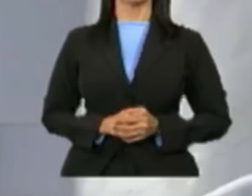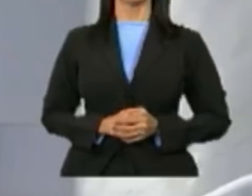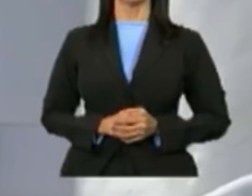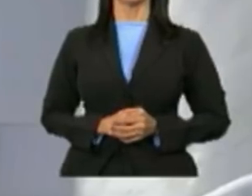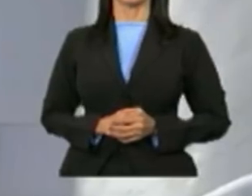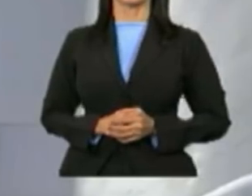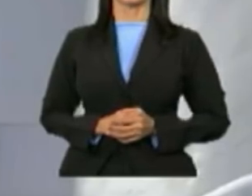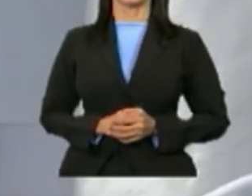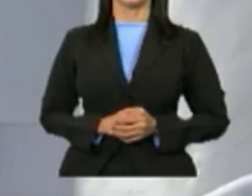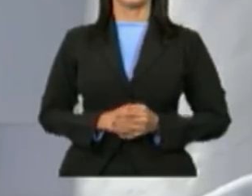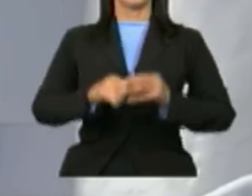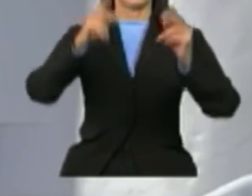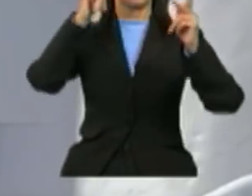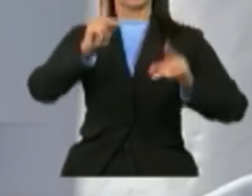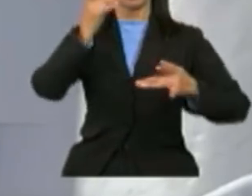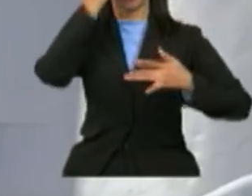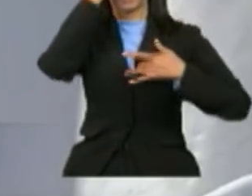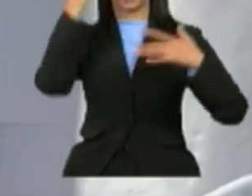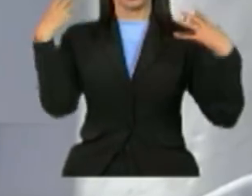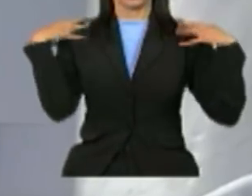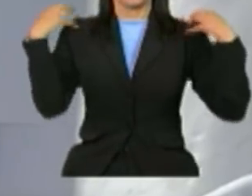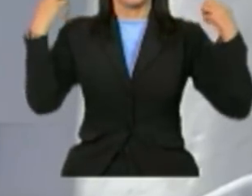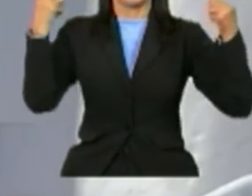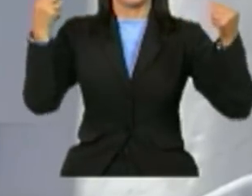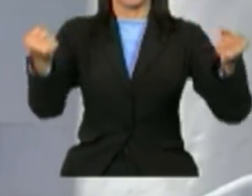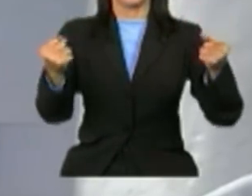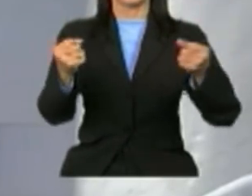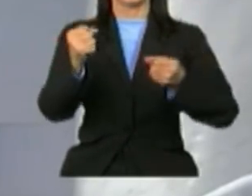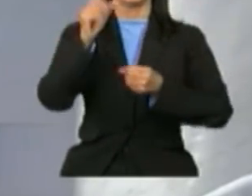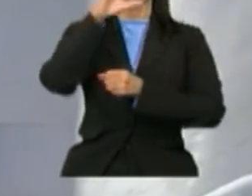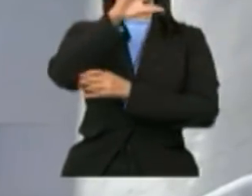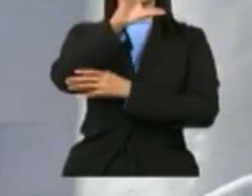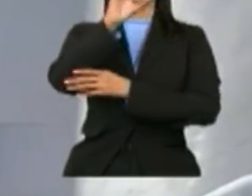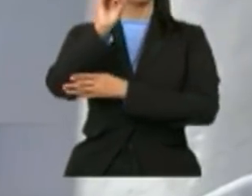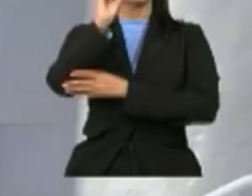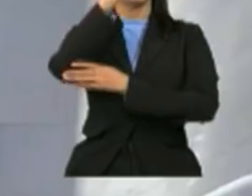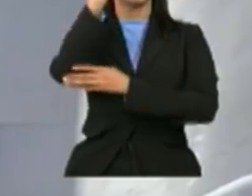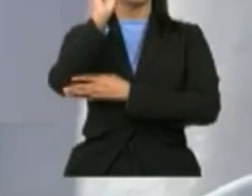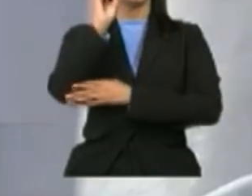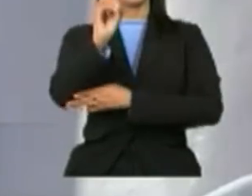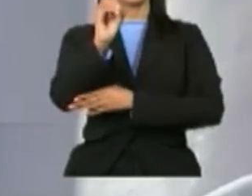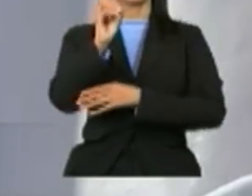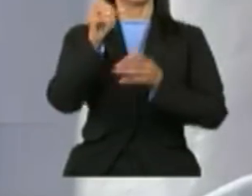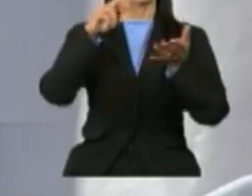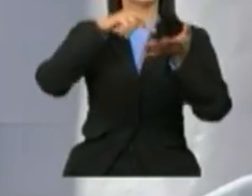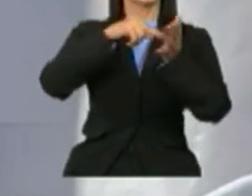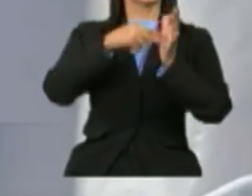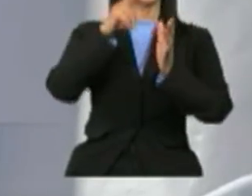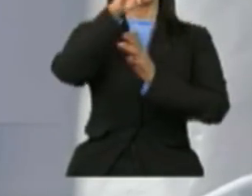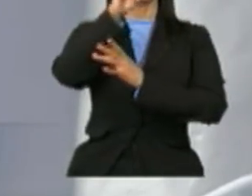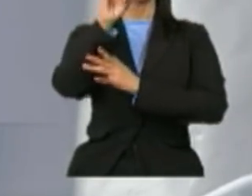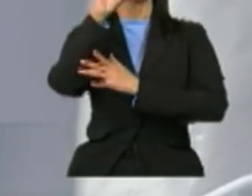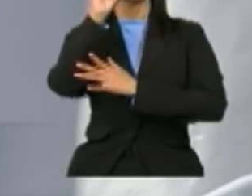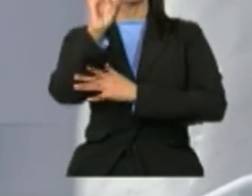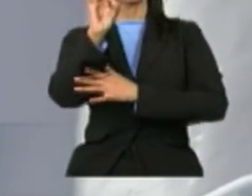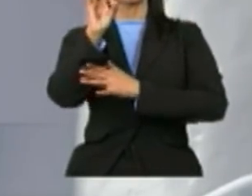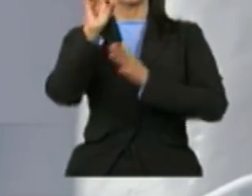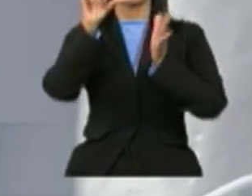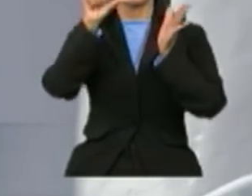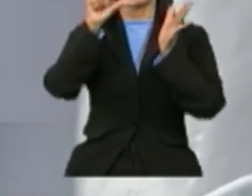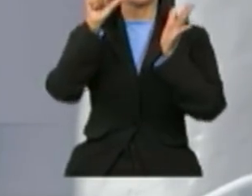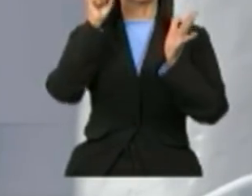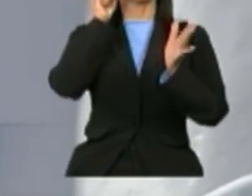Los casos recuperados corresponden el 50%, es decir, 208 al